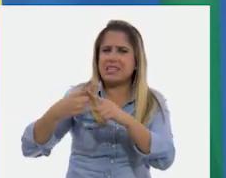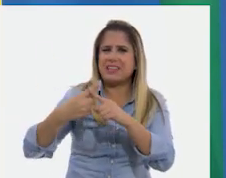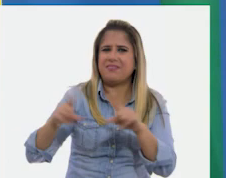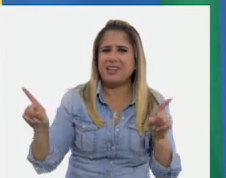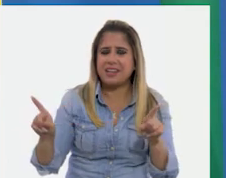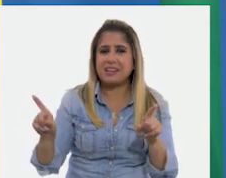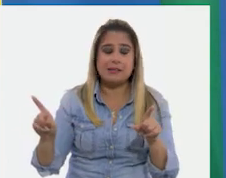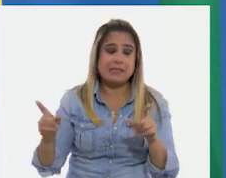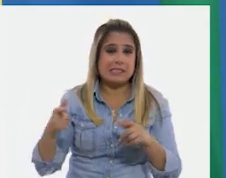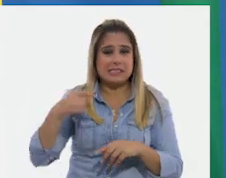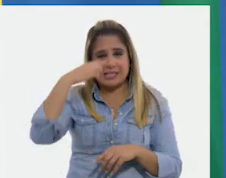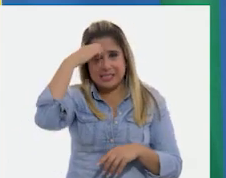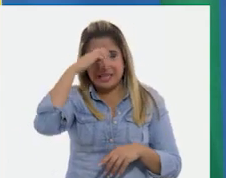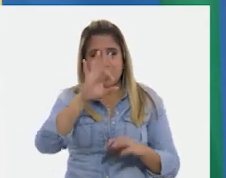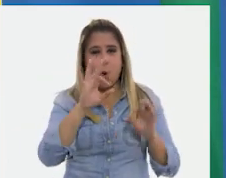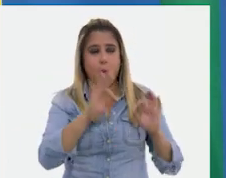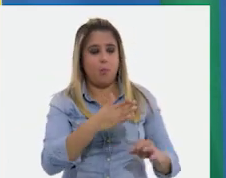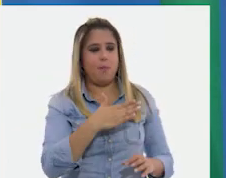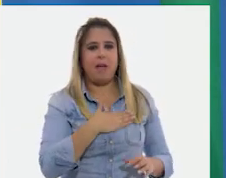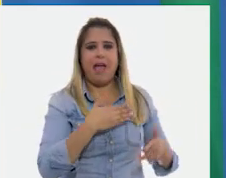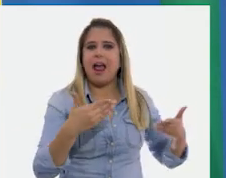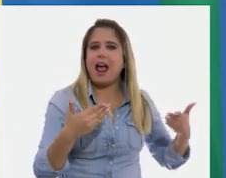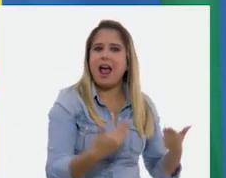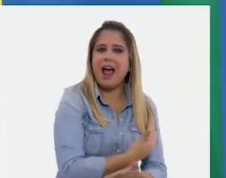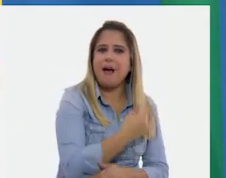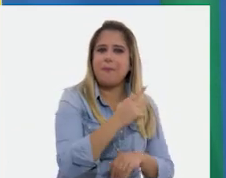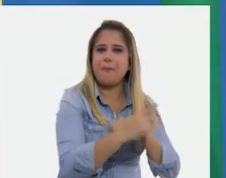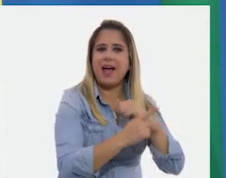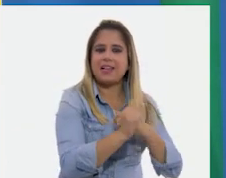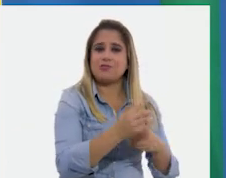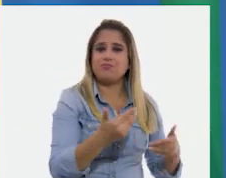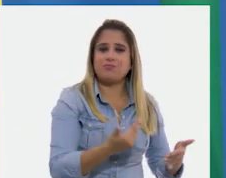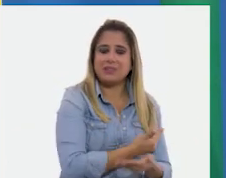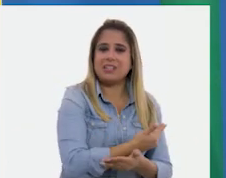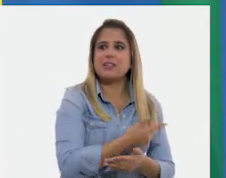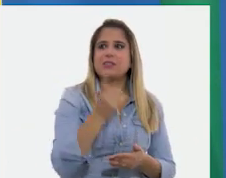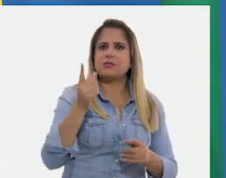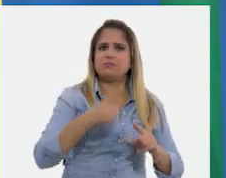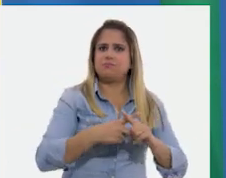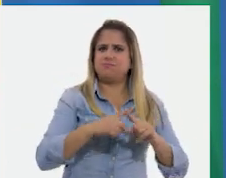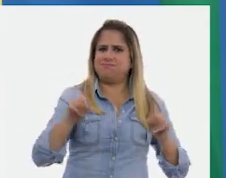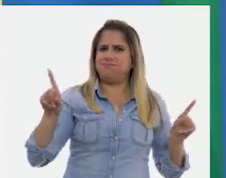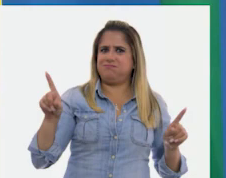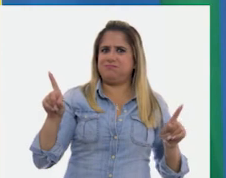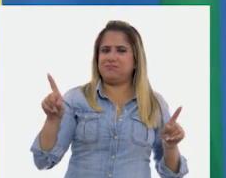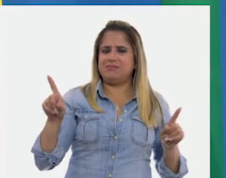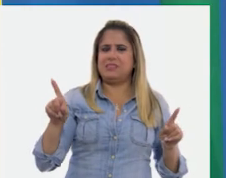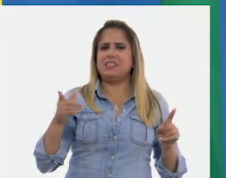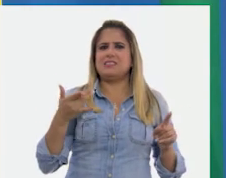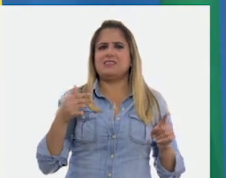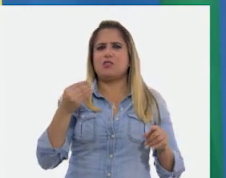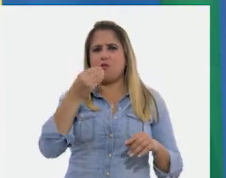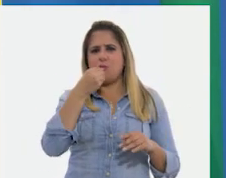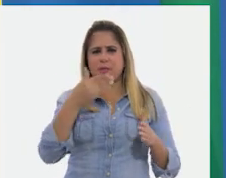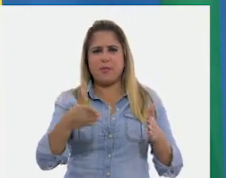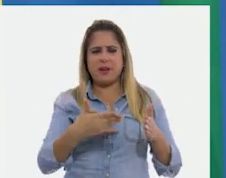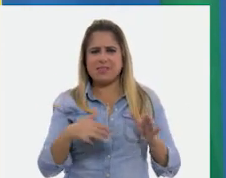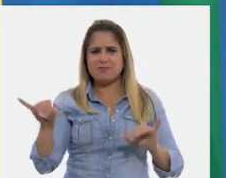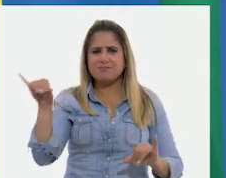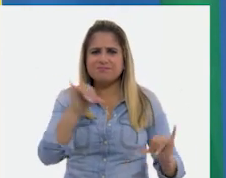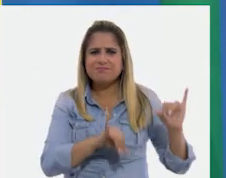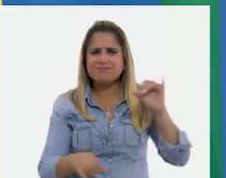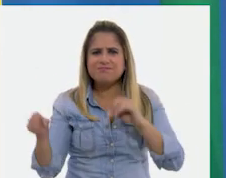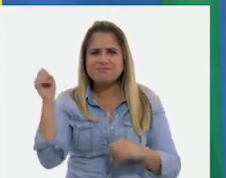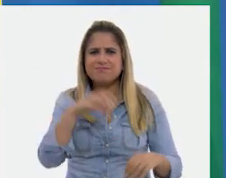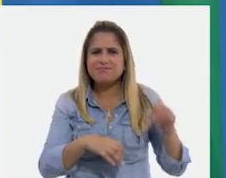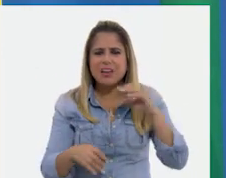sus lugares de origen. Y por eso, pues buscan cosas que les gustan, como por ejemplo los ingredientes para preparar sus platillos